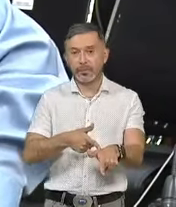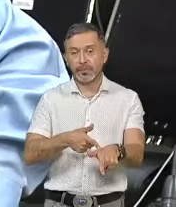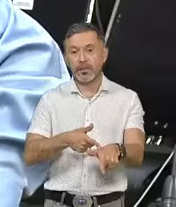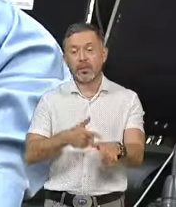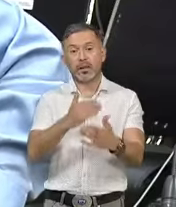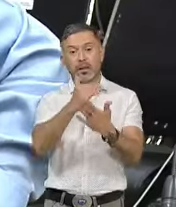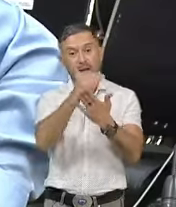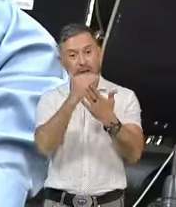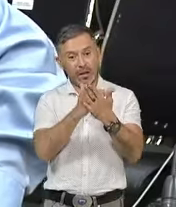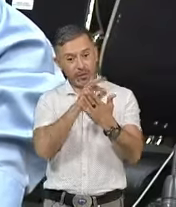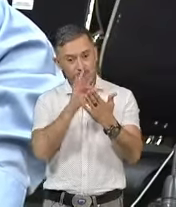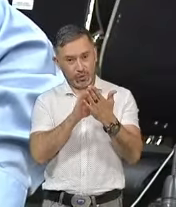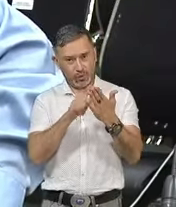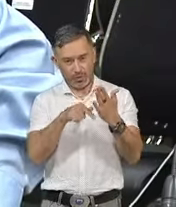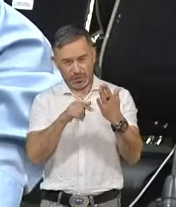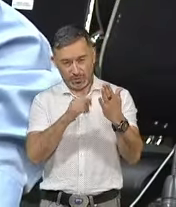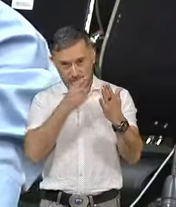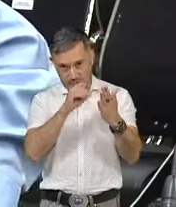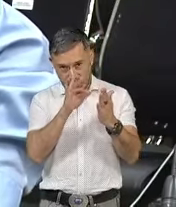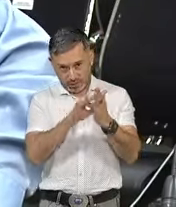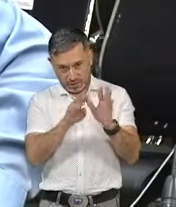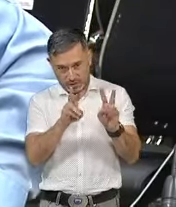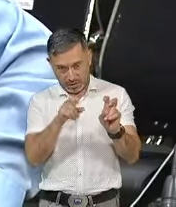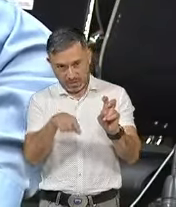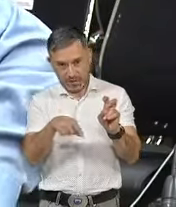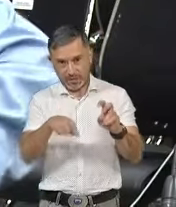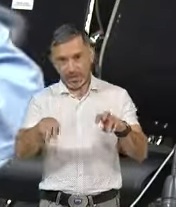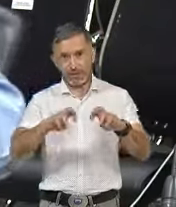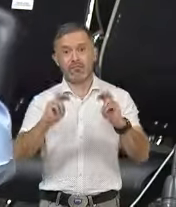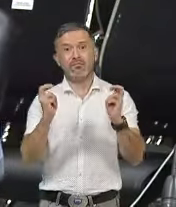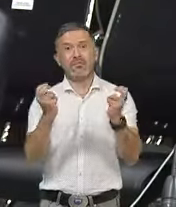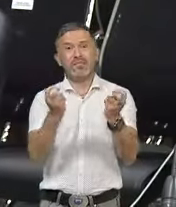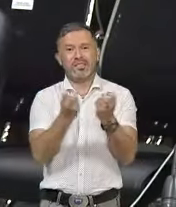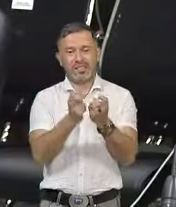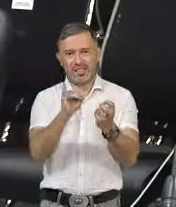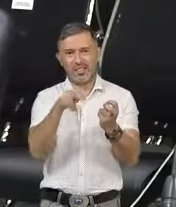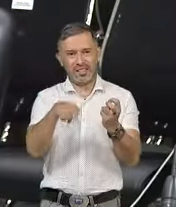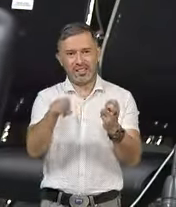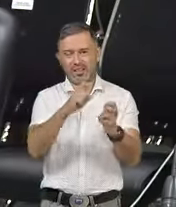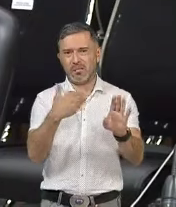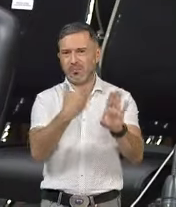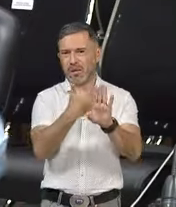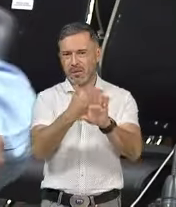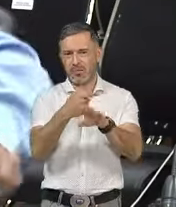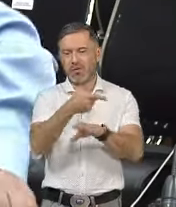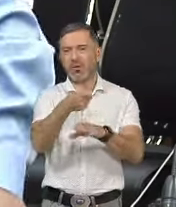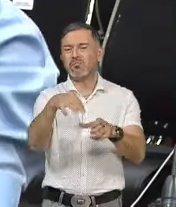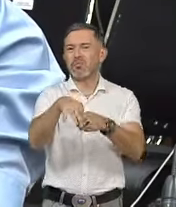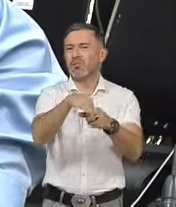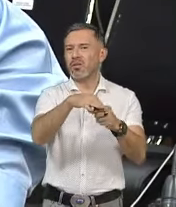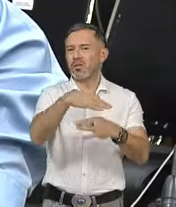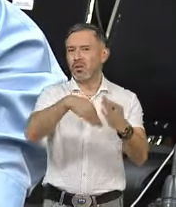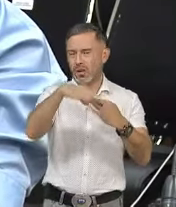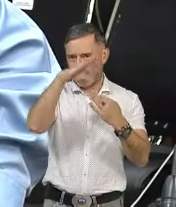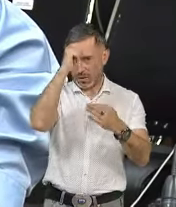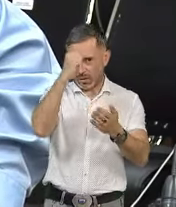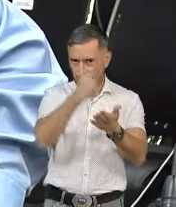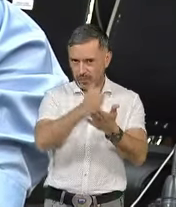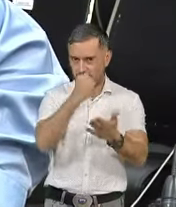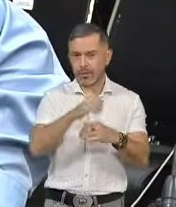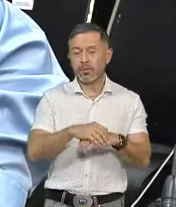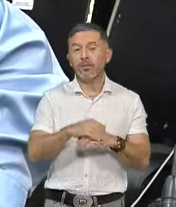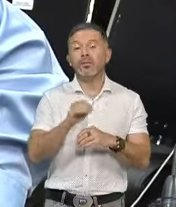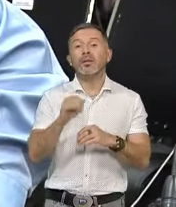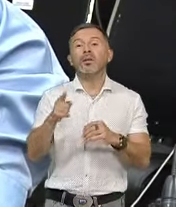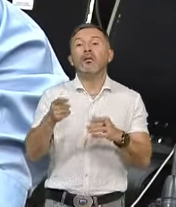puntos este punto en verdad es un ataque a esta Herradura del INE que aprobó por unanimidad a